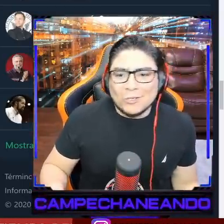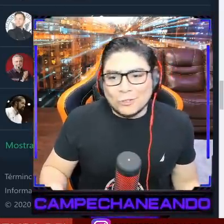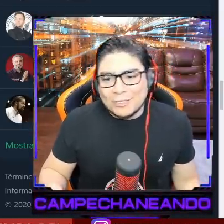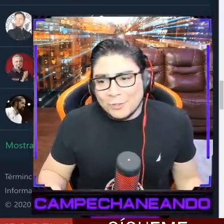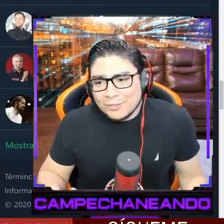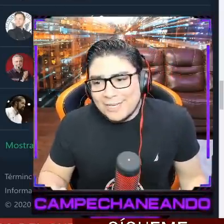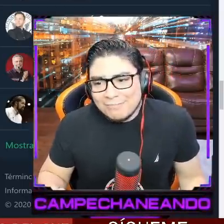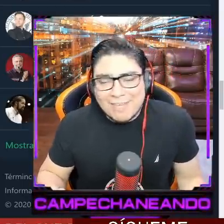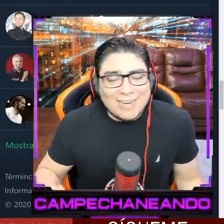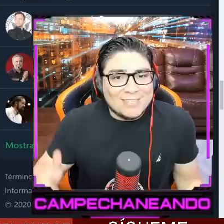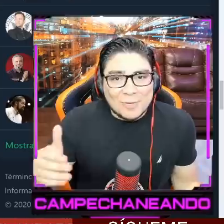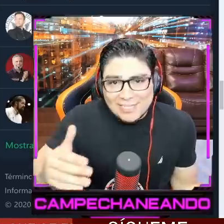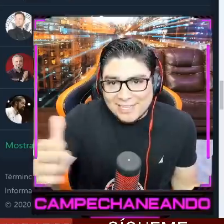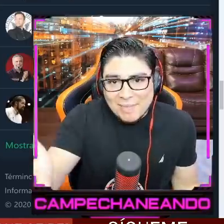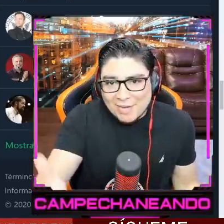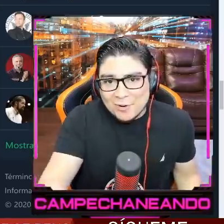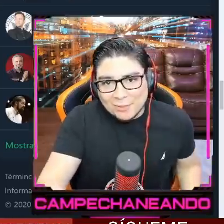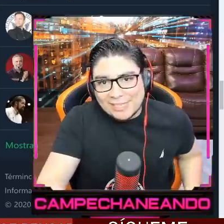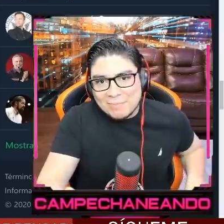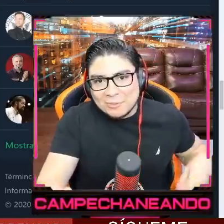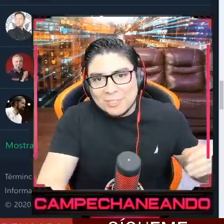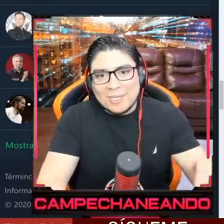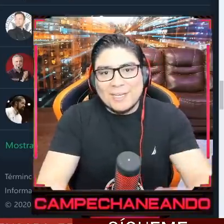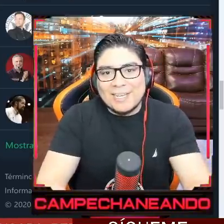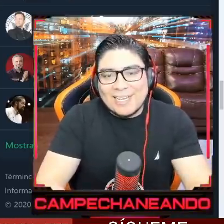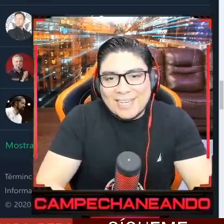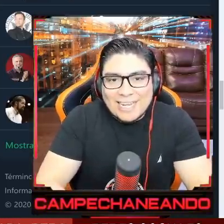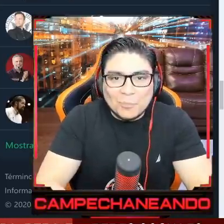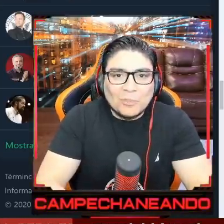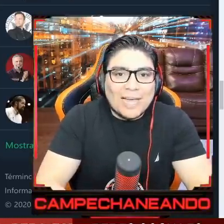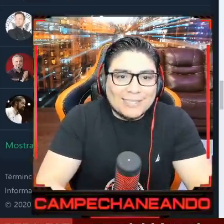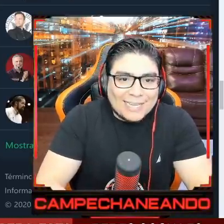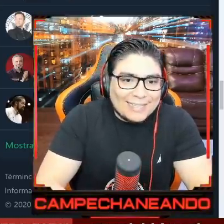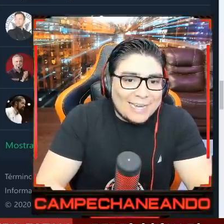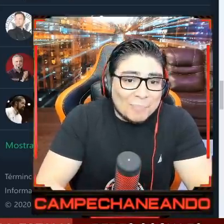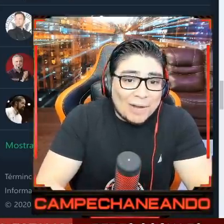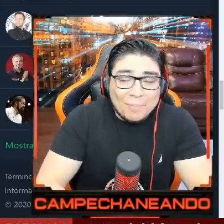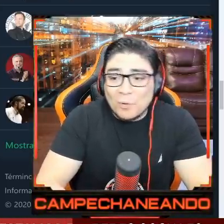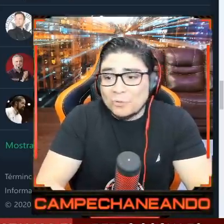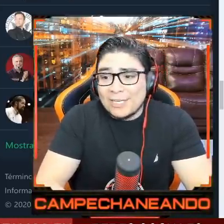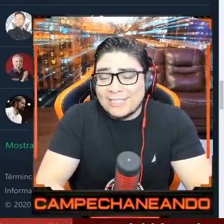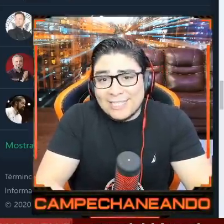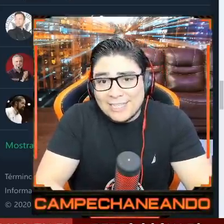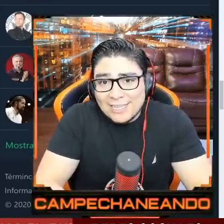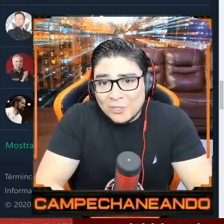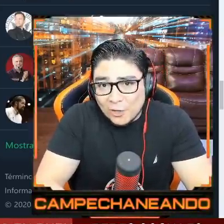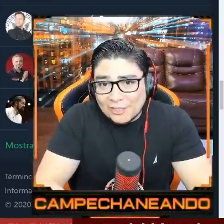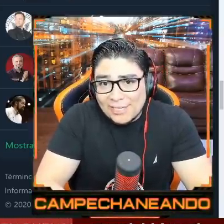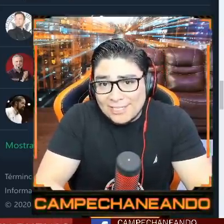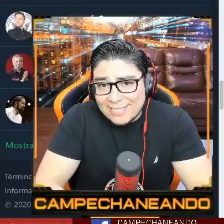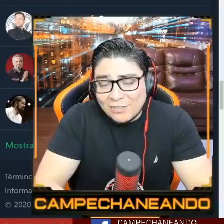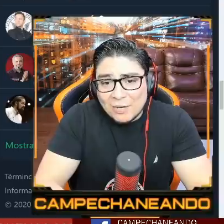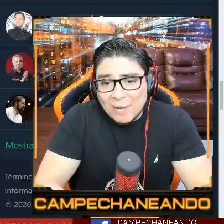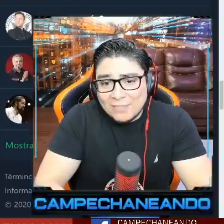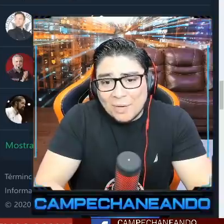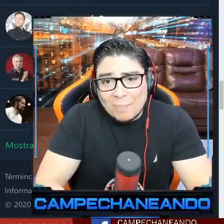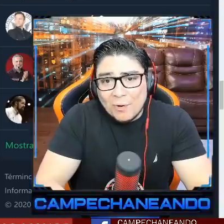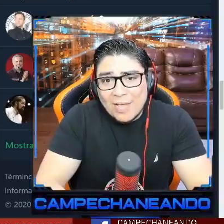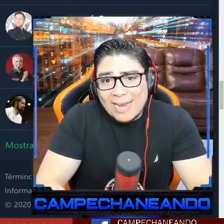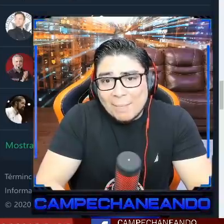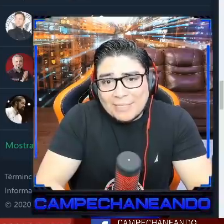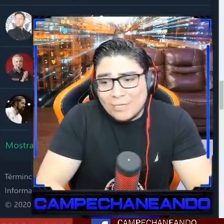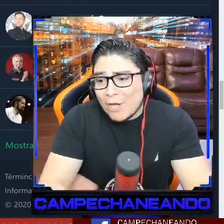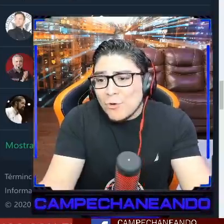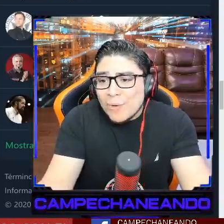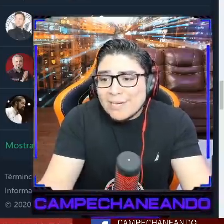y no todas yo no sé en el sureste de méxico no tenemos las bondades que tiene por ejemplo ustedes en el norte y centro del país por ejemplo